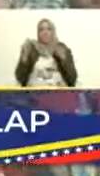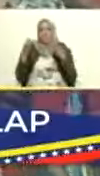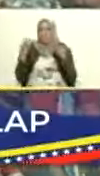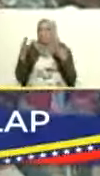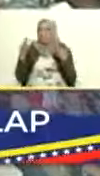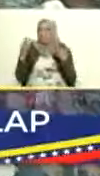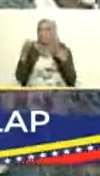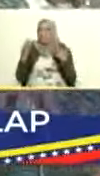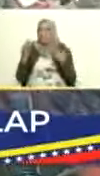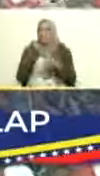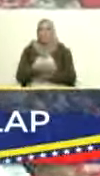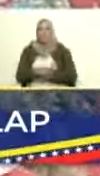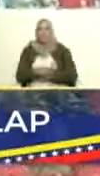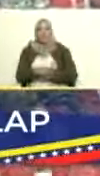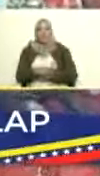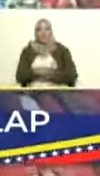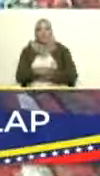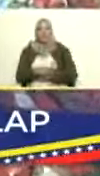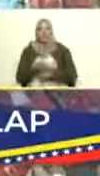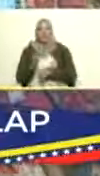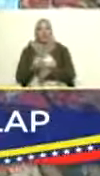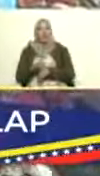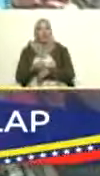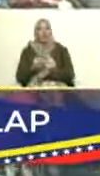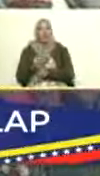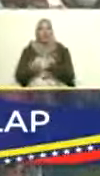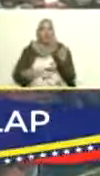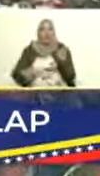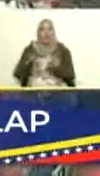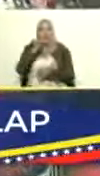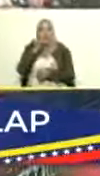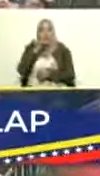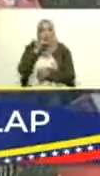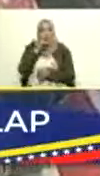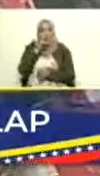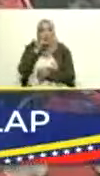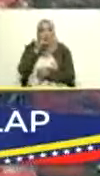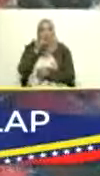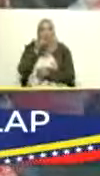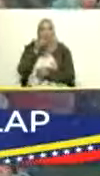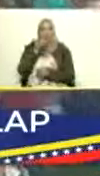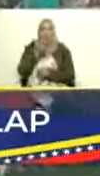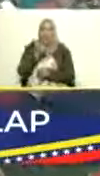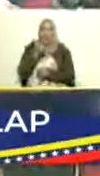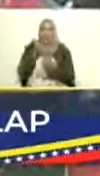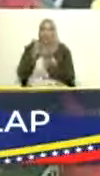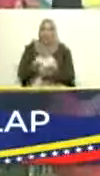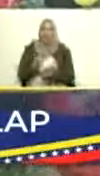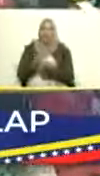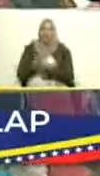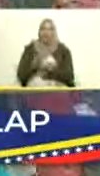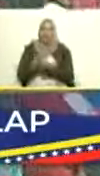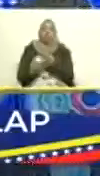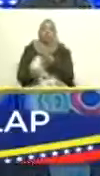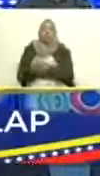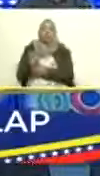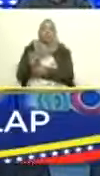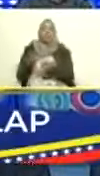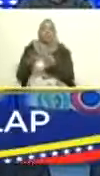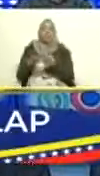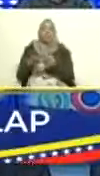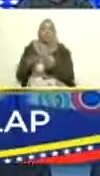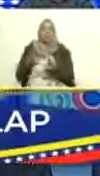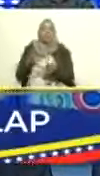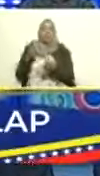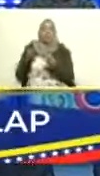Entonces, ¿cómo comparte a esta hora el jefe de Estado Nicolás Maduro Moros con las fundadoras de los comités locales